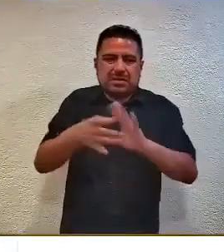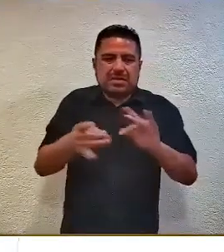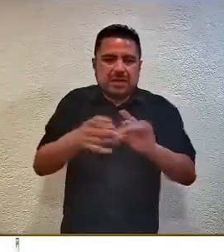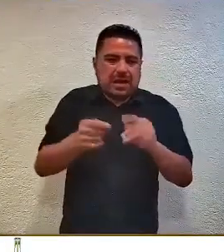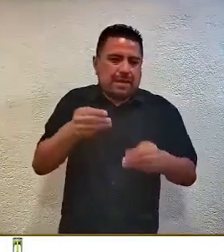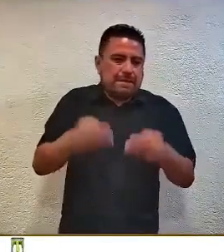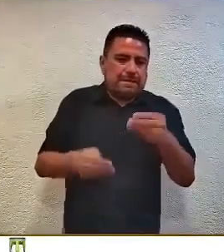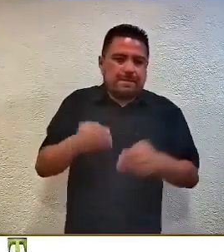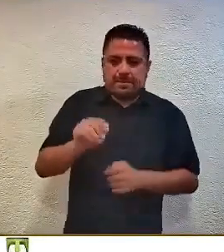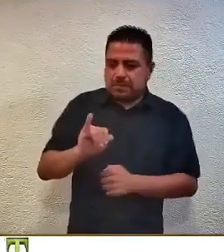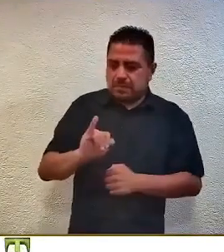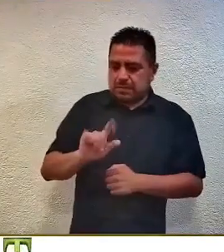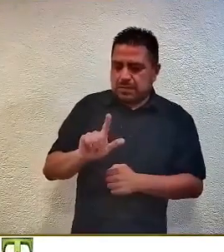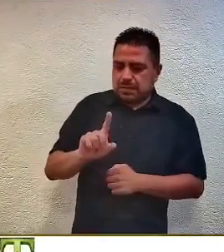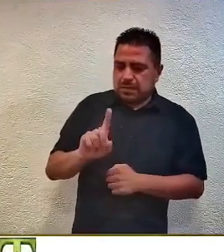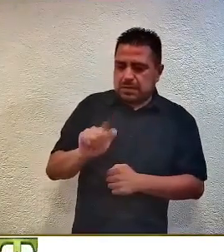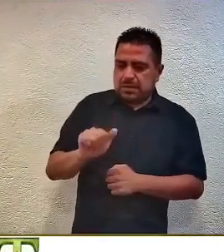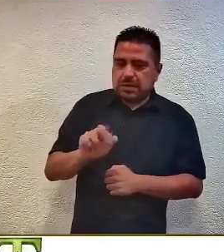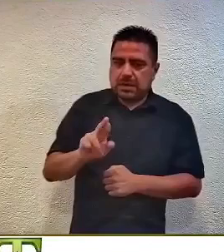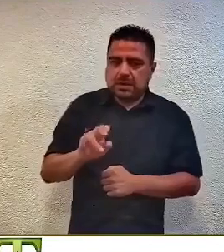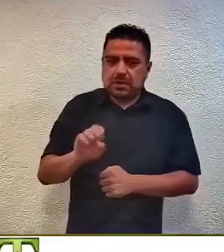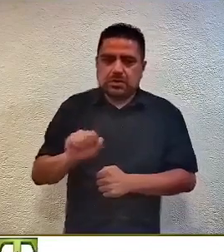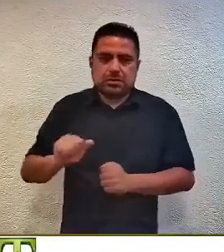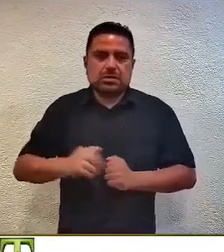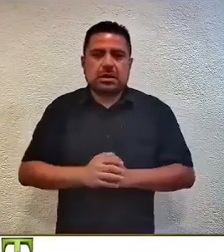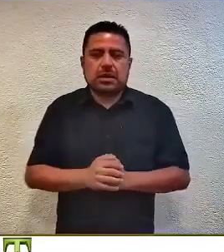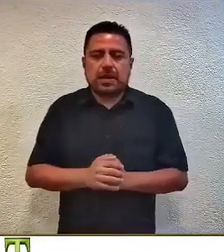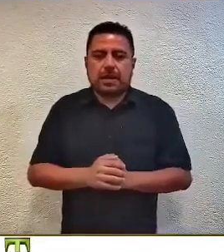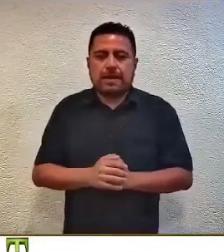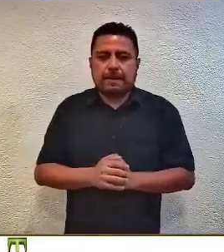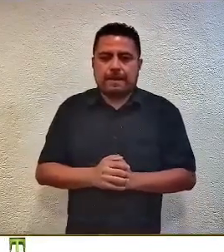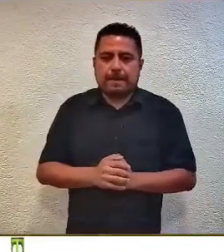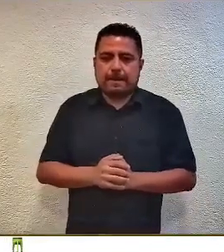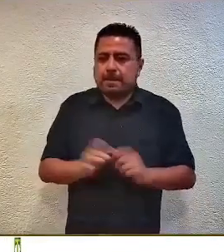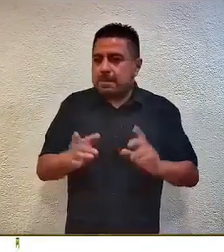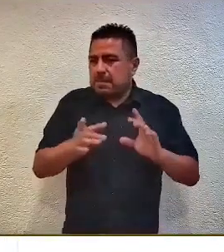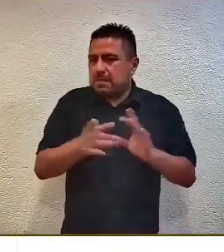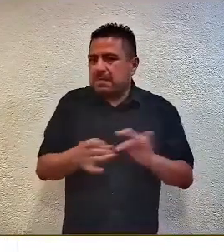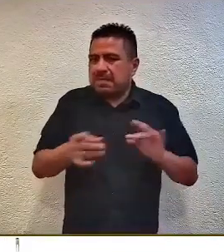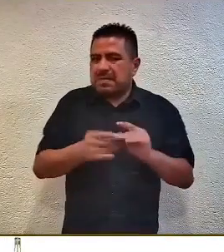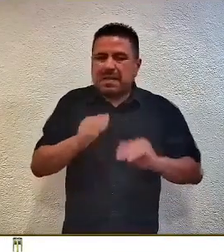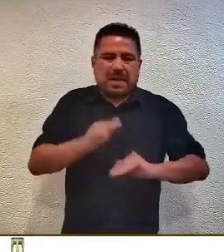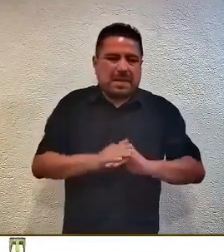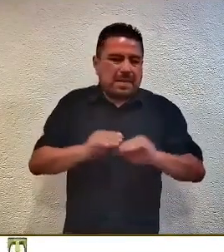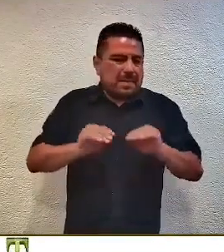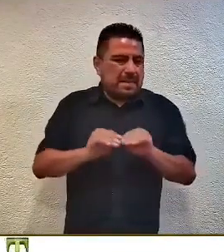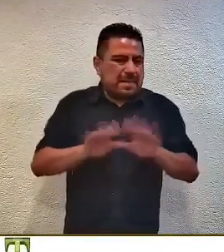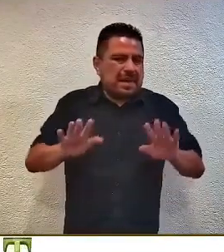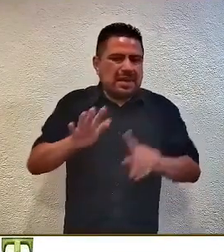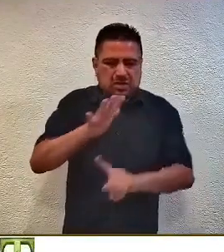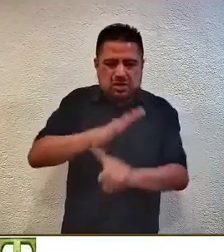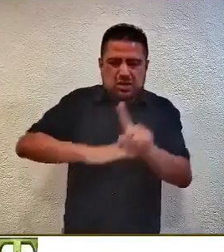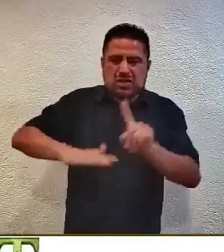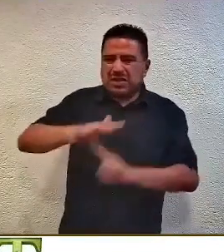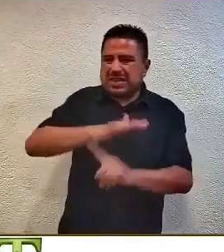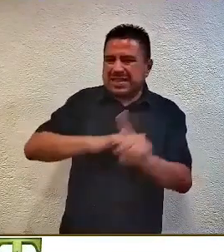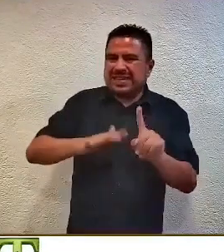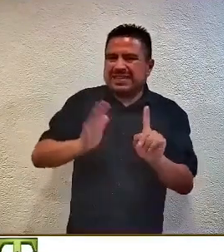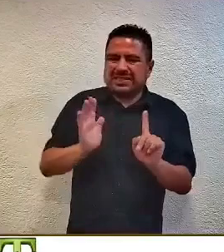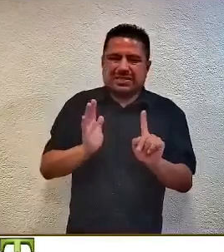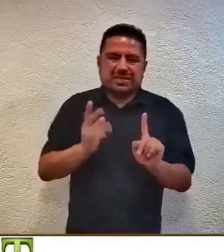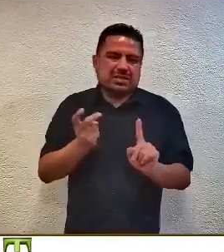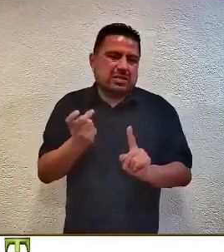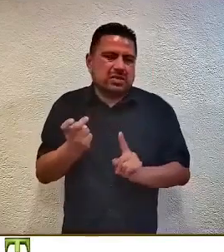magistrada Hilda Rosa. Gracias. Bueno, para argumentar y aclarar el contexto que